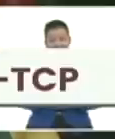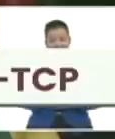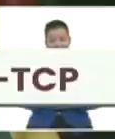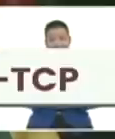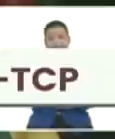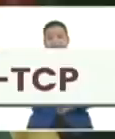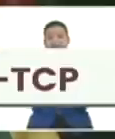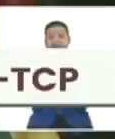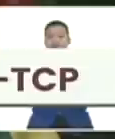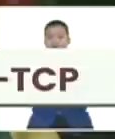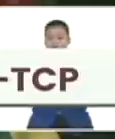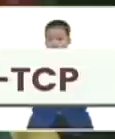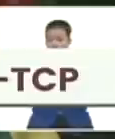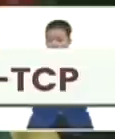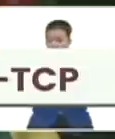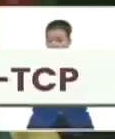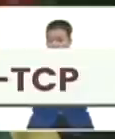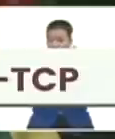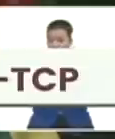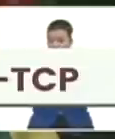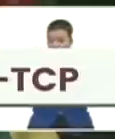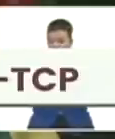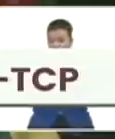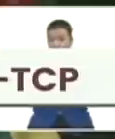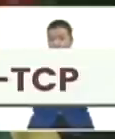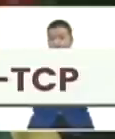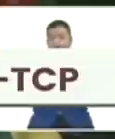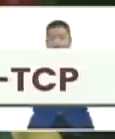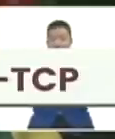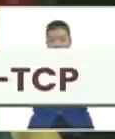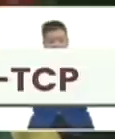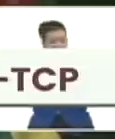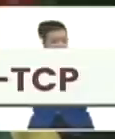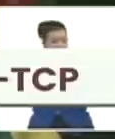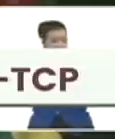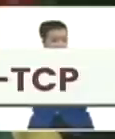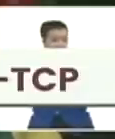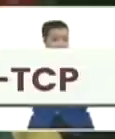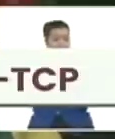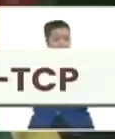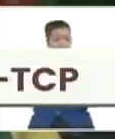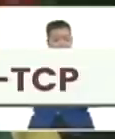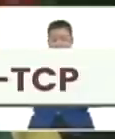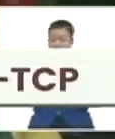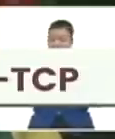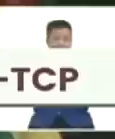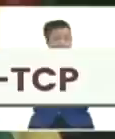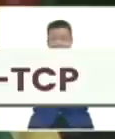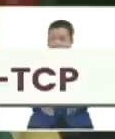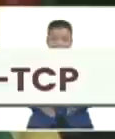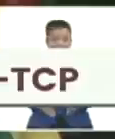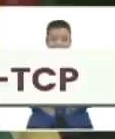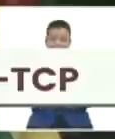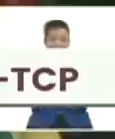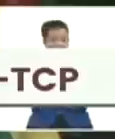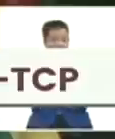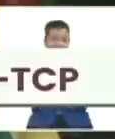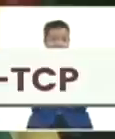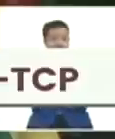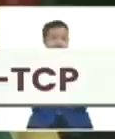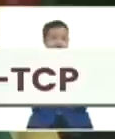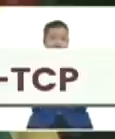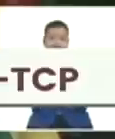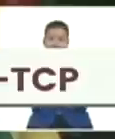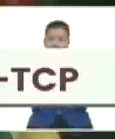Constitución Política del Estado y de la diplomacia de los pueblos, rechazamos enérgicamente la exclusión de pueblos